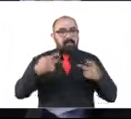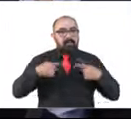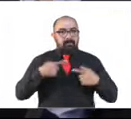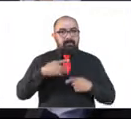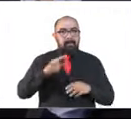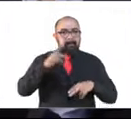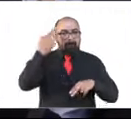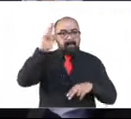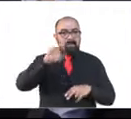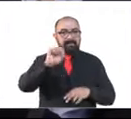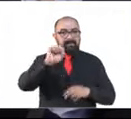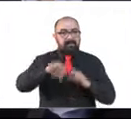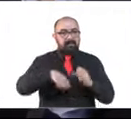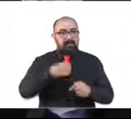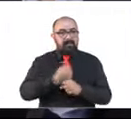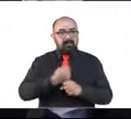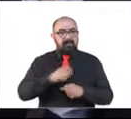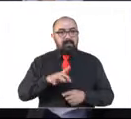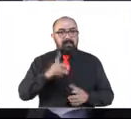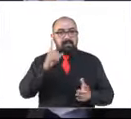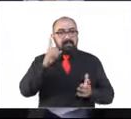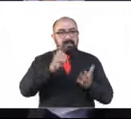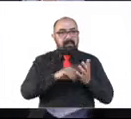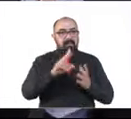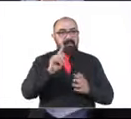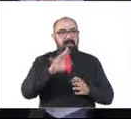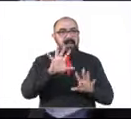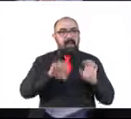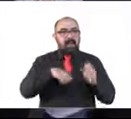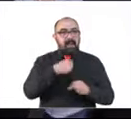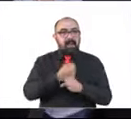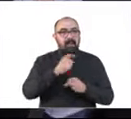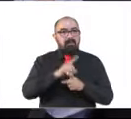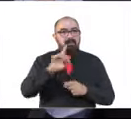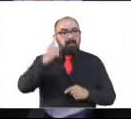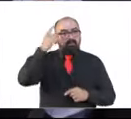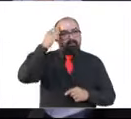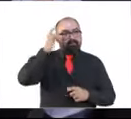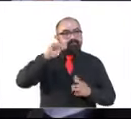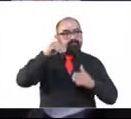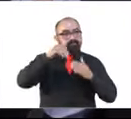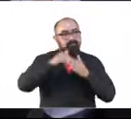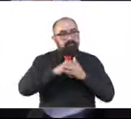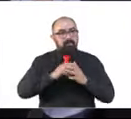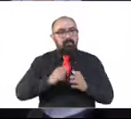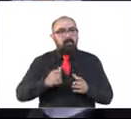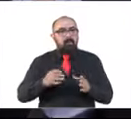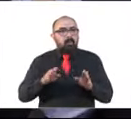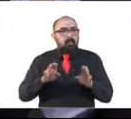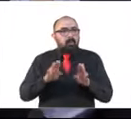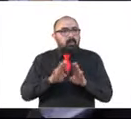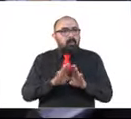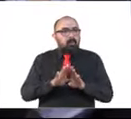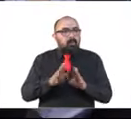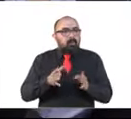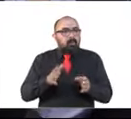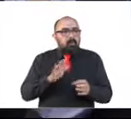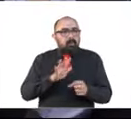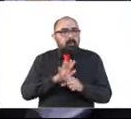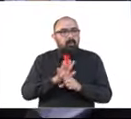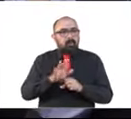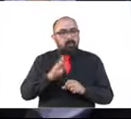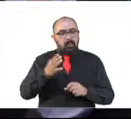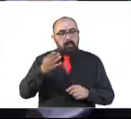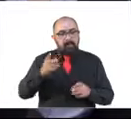años, 170 mil de ellos con alguna demencia. Mi pregunta es, ¿de qué manera las personas mayores